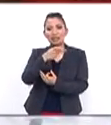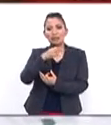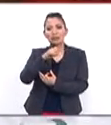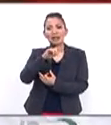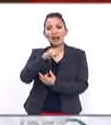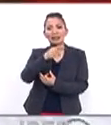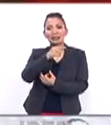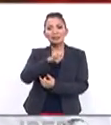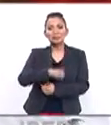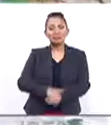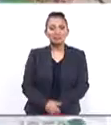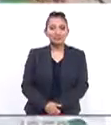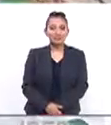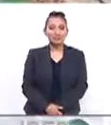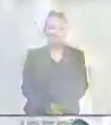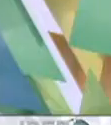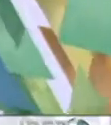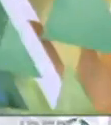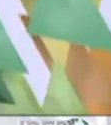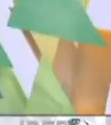al Día, Guillermo de Gante.